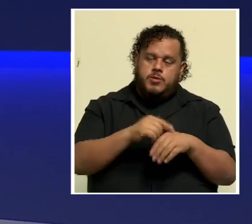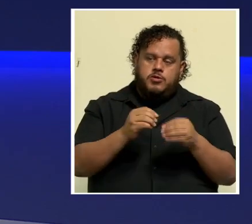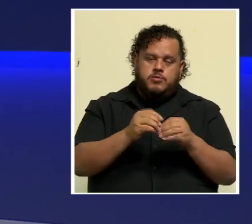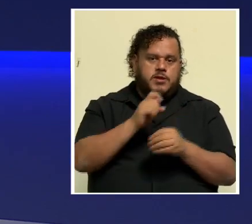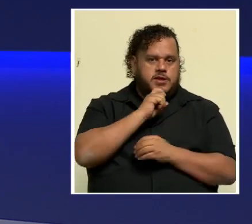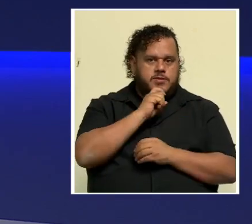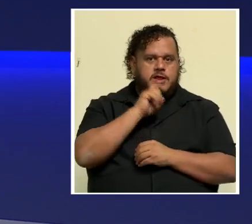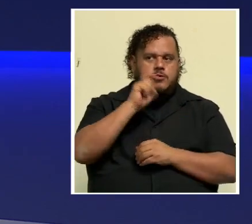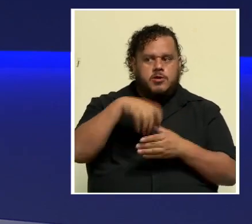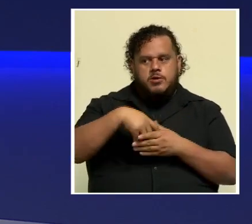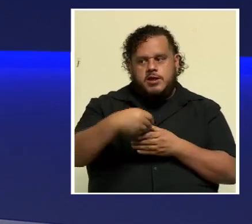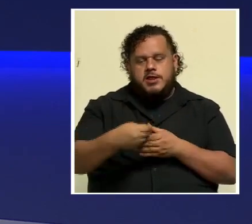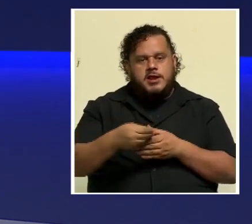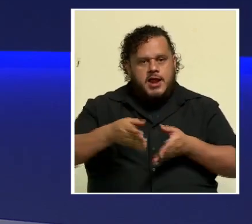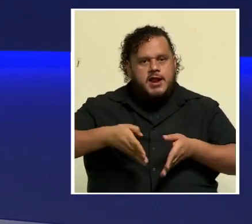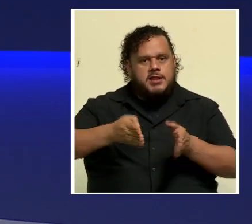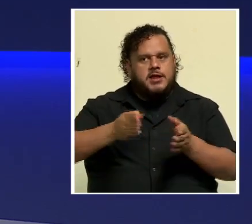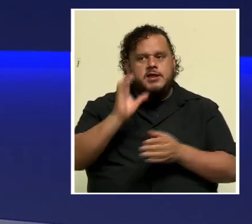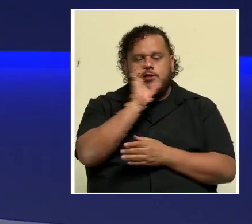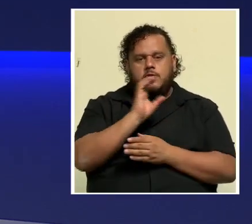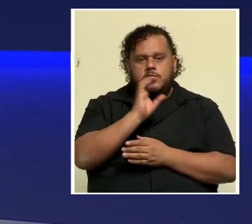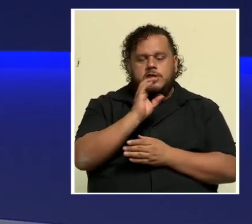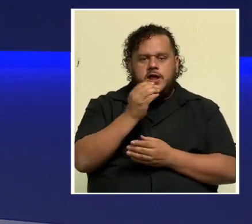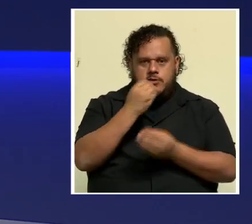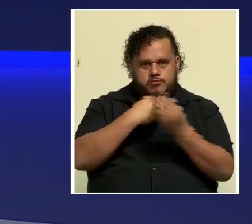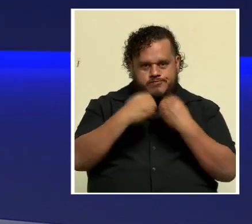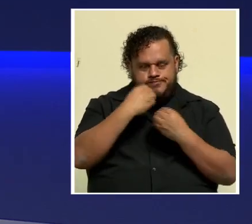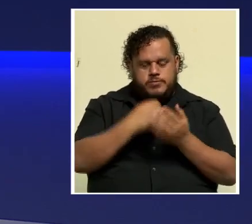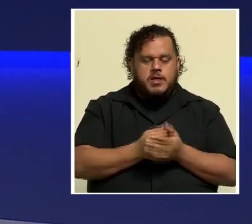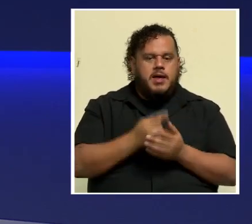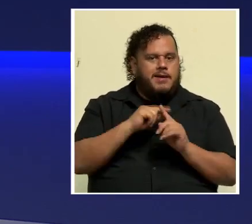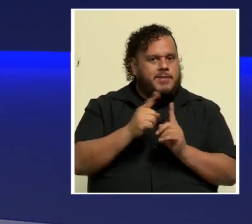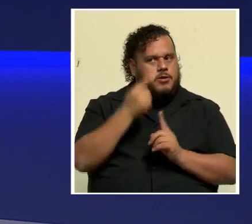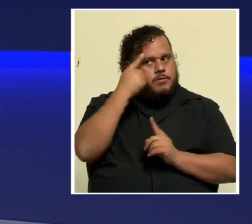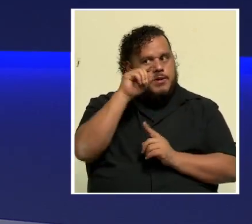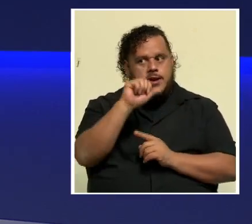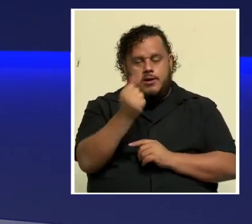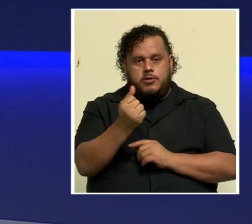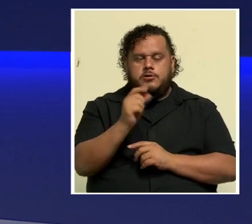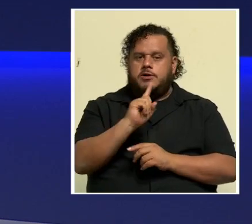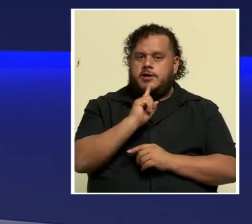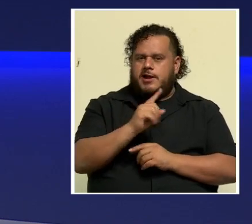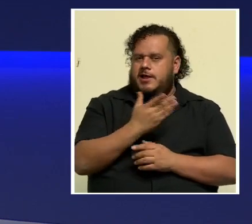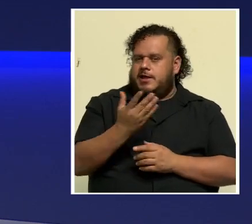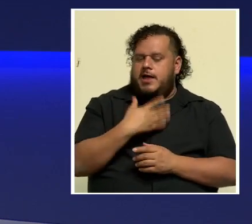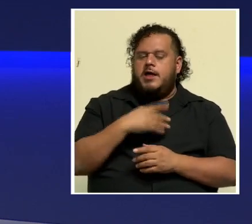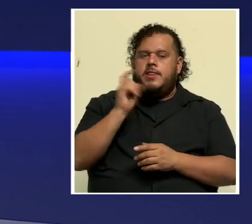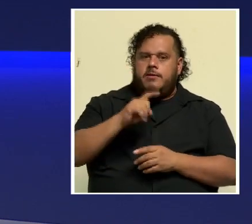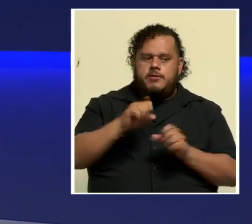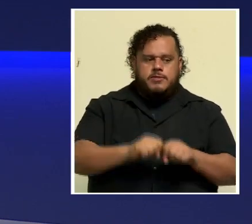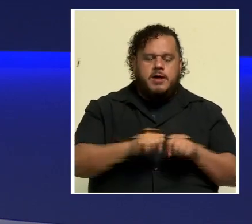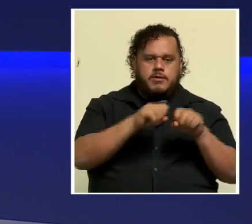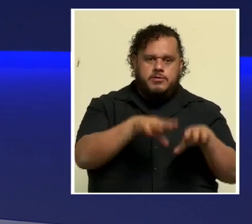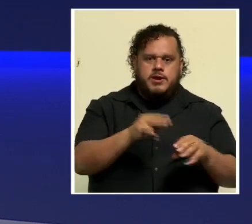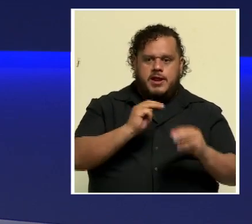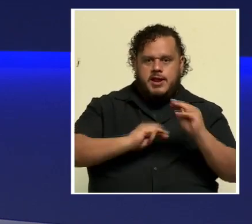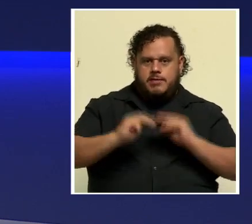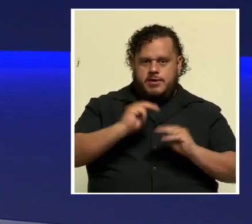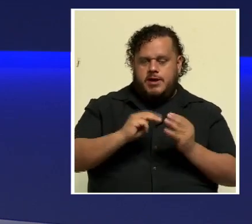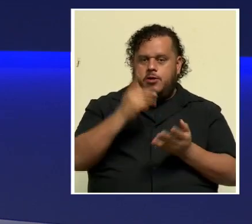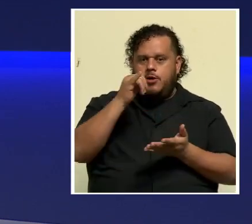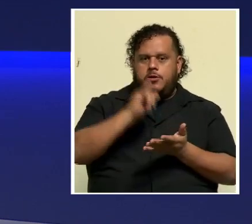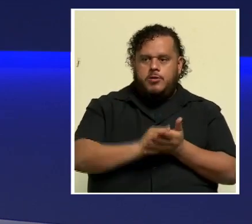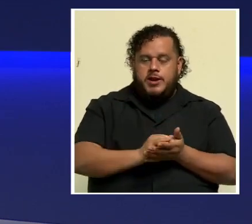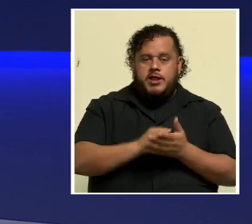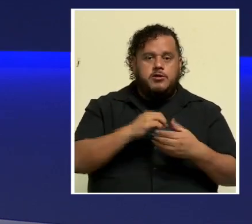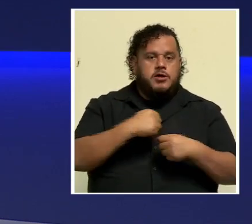tuvieron que salir a las calles en busca de sustento. Sin embargo, para otros, la realidad fue que tuvieron que abandonar el mercado, lo cual